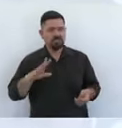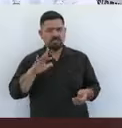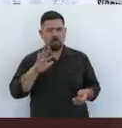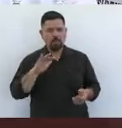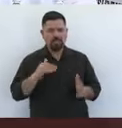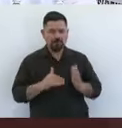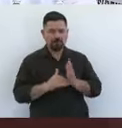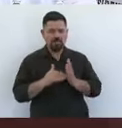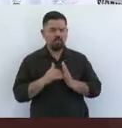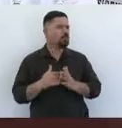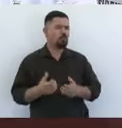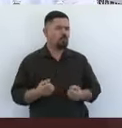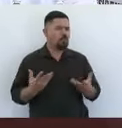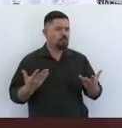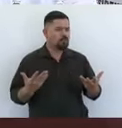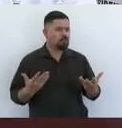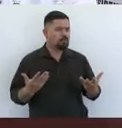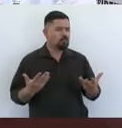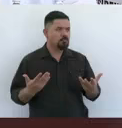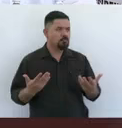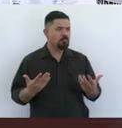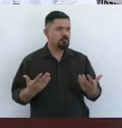millones?